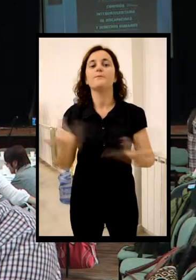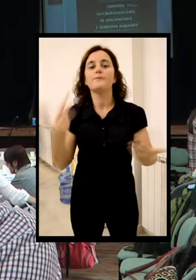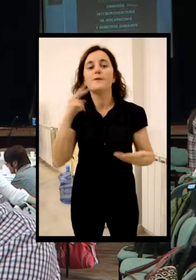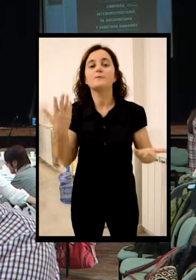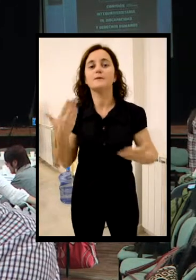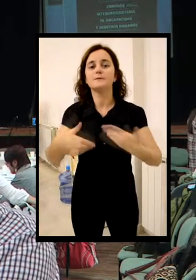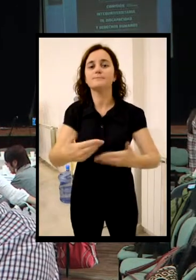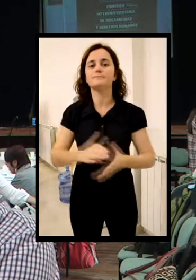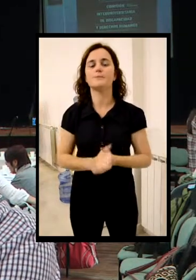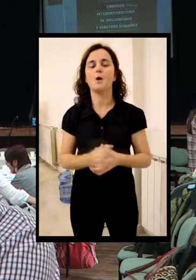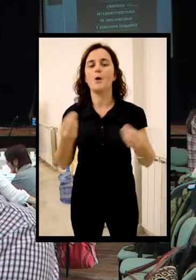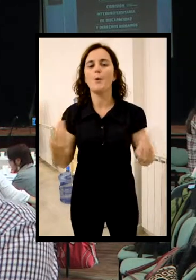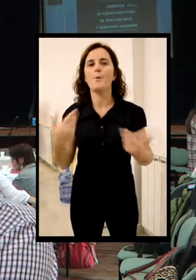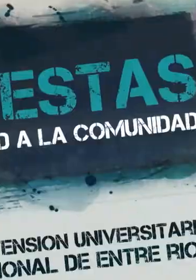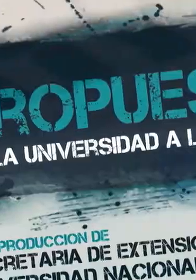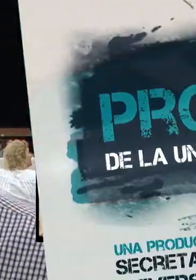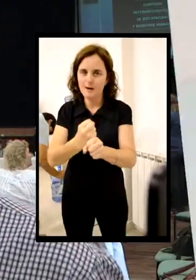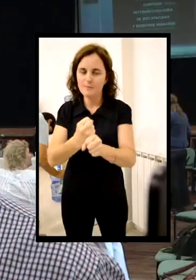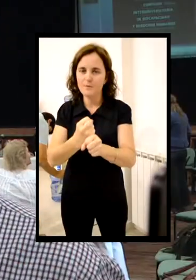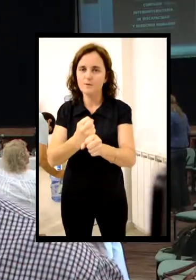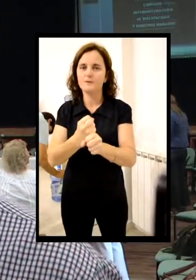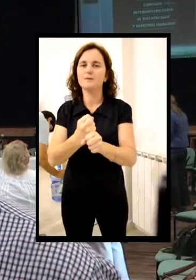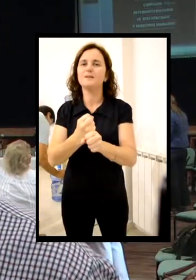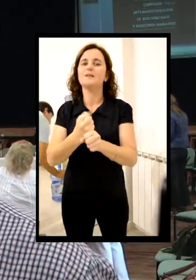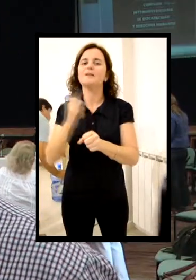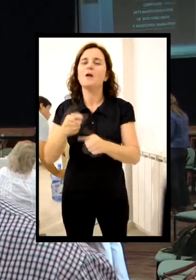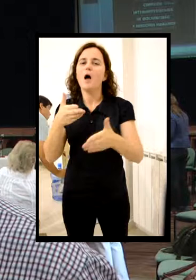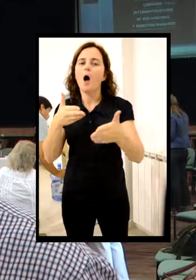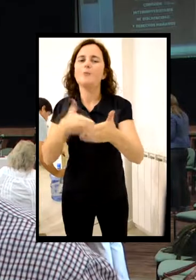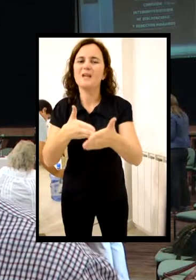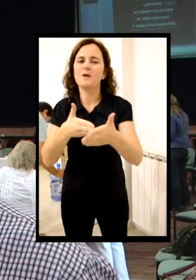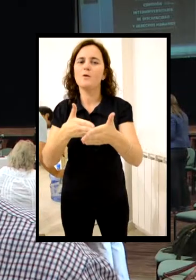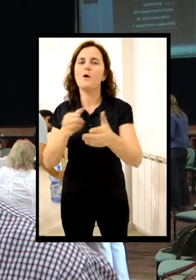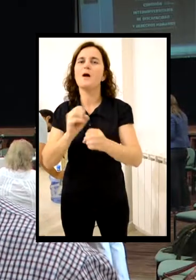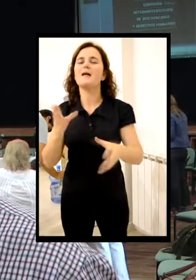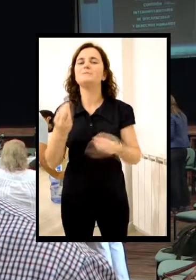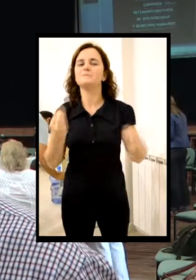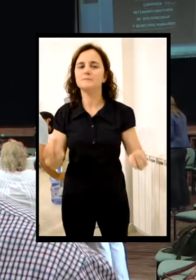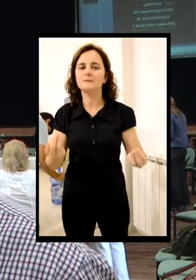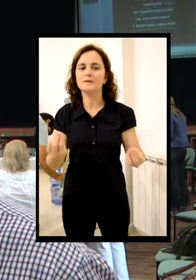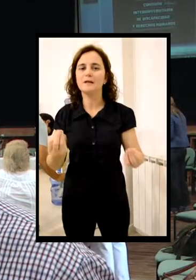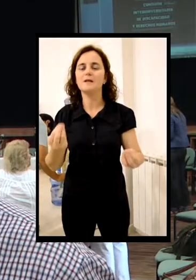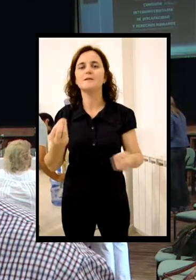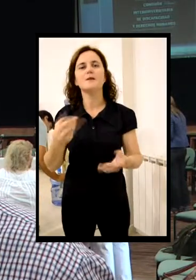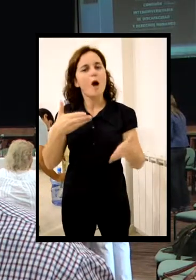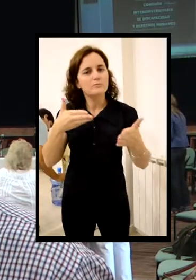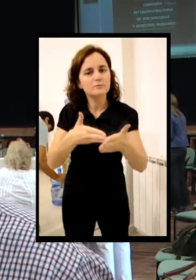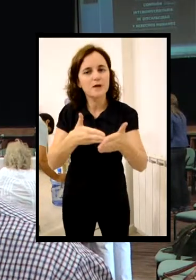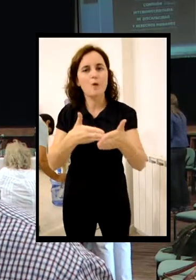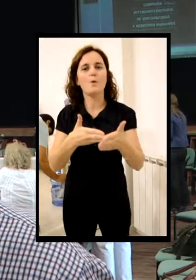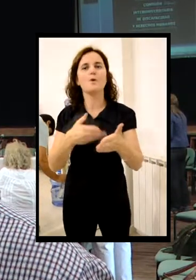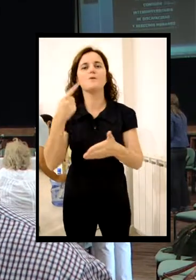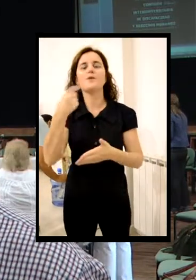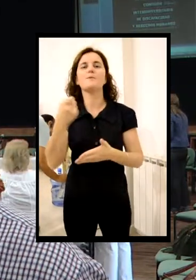cómo transcurre esto en los obstáculos más grandes los encontramos en lo que nosotros denominamos